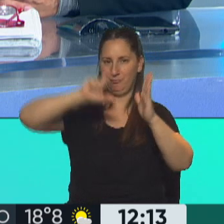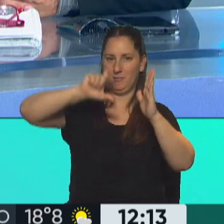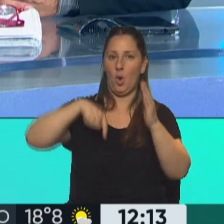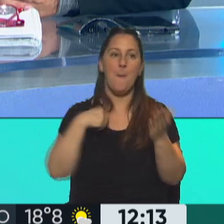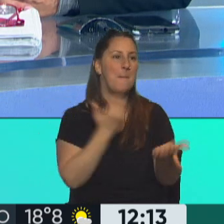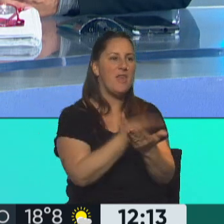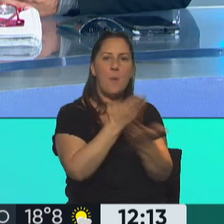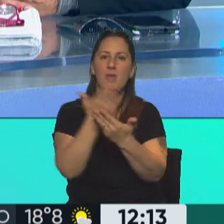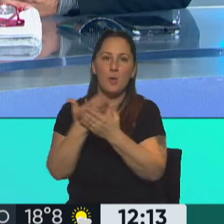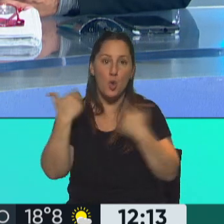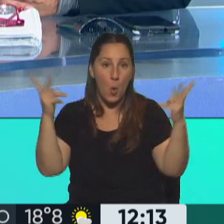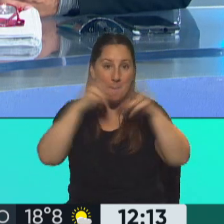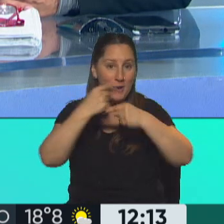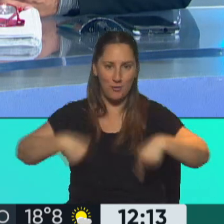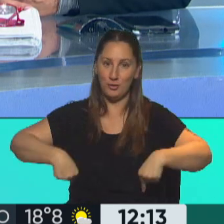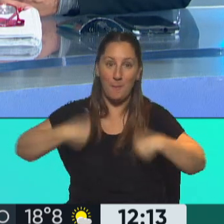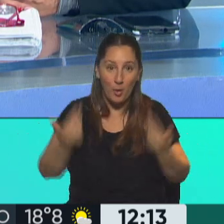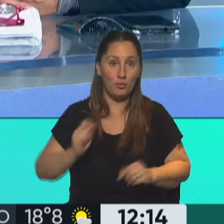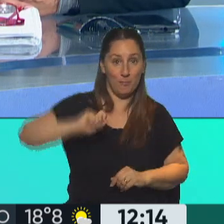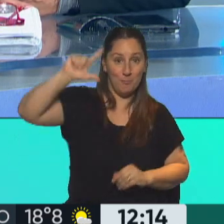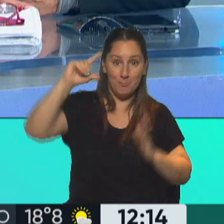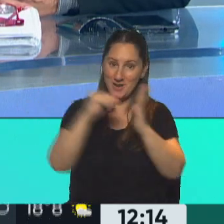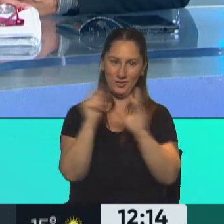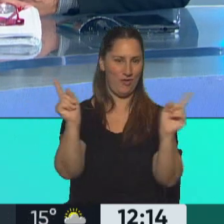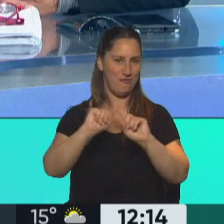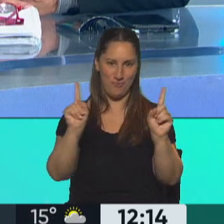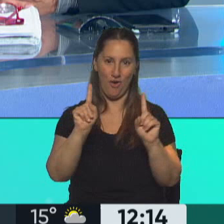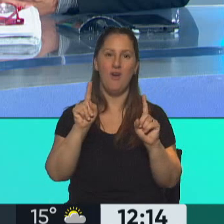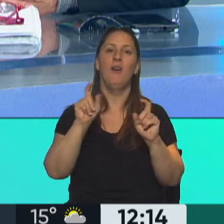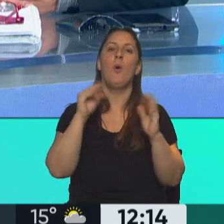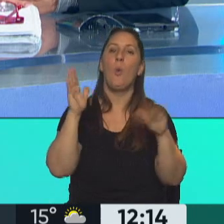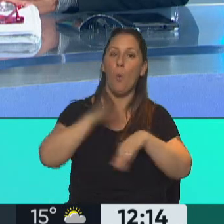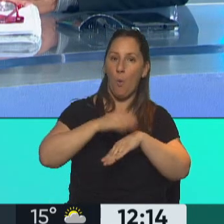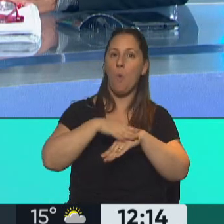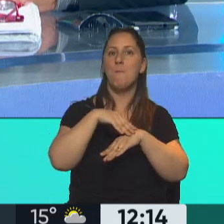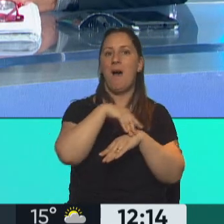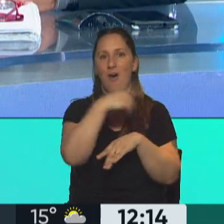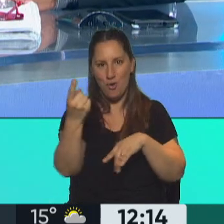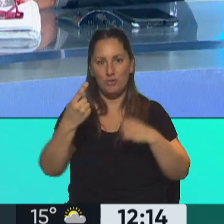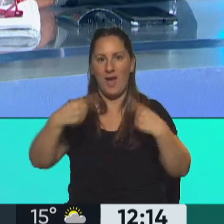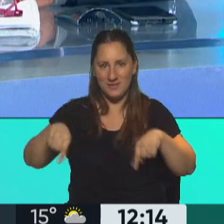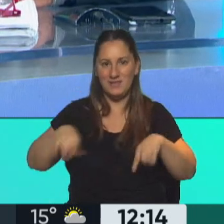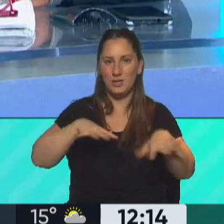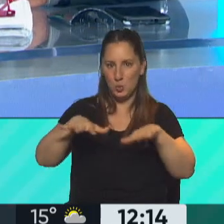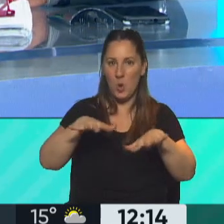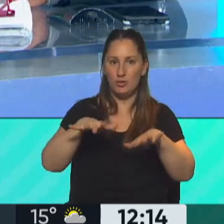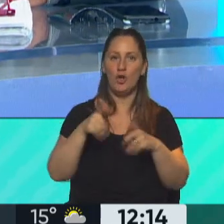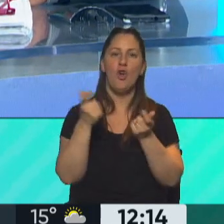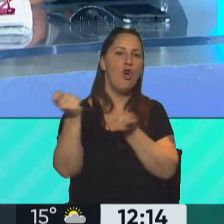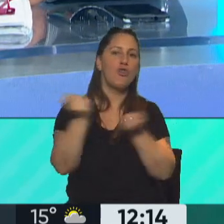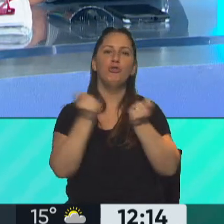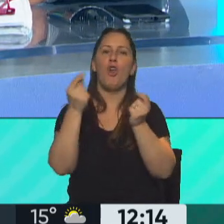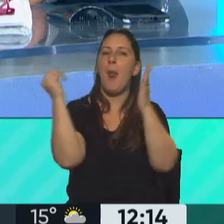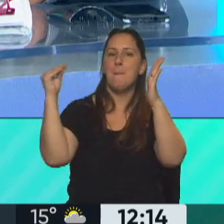exceda la oferta y que por eso aumenten los precios. Es la respuesta más clara y contundente contra los